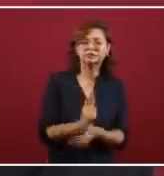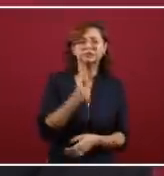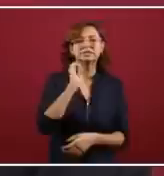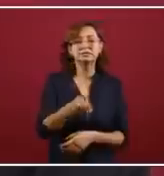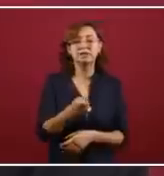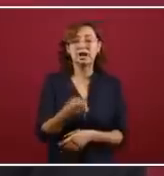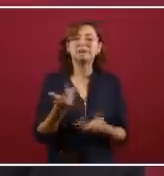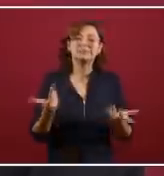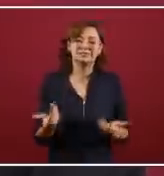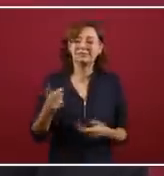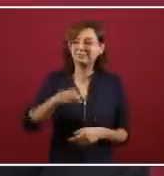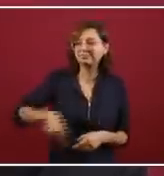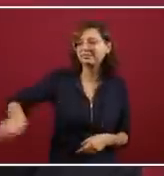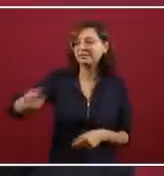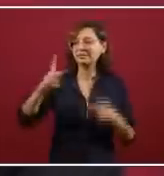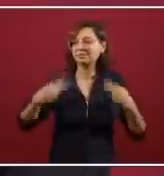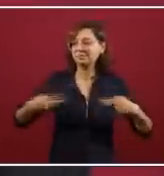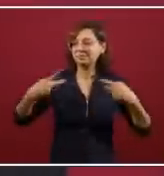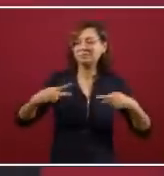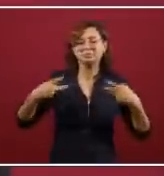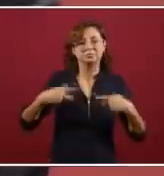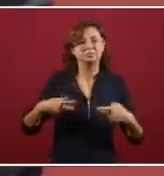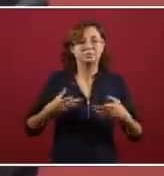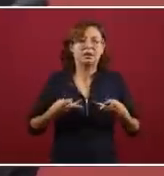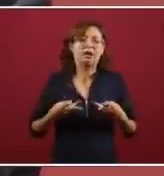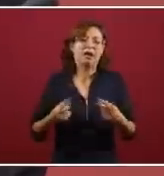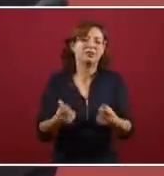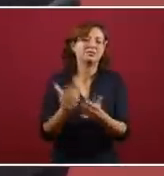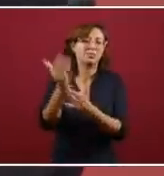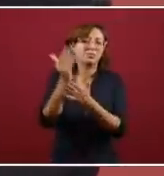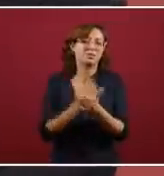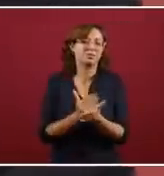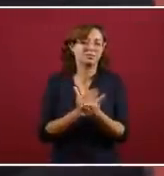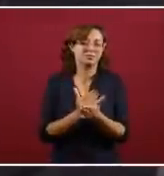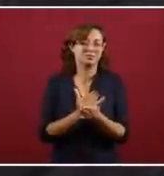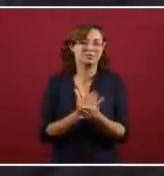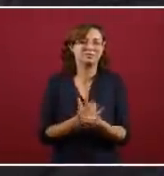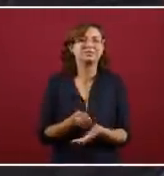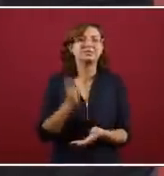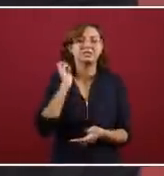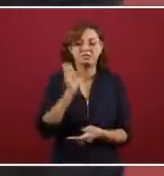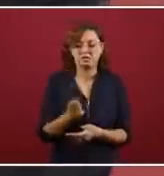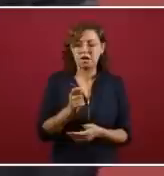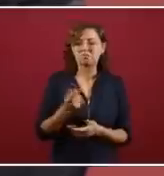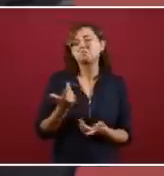consumidores. O sea, si la inflación es baja, rinde más